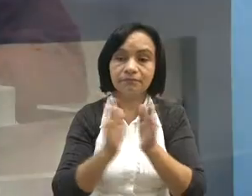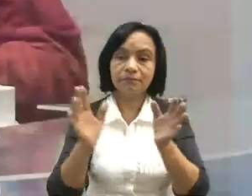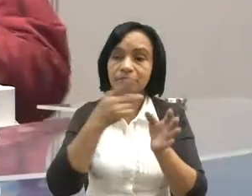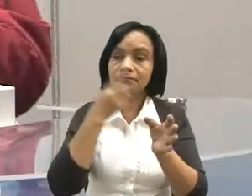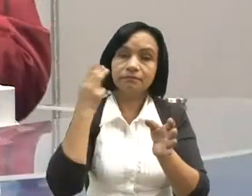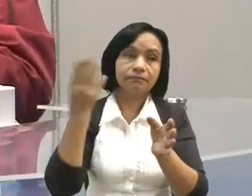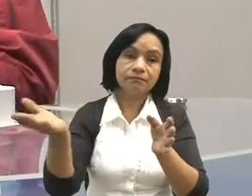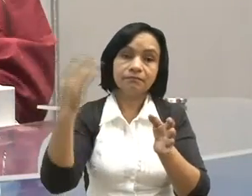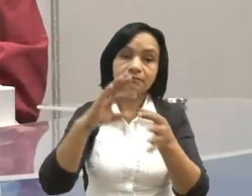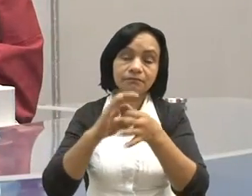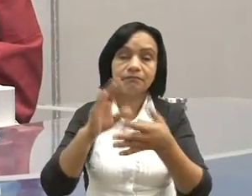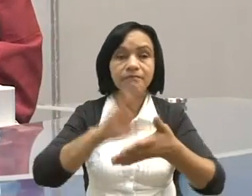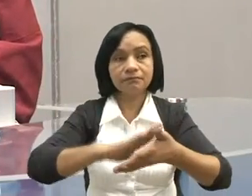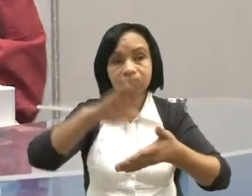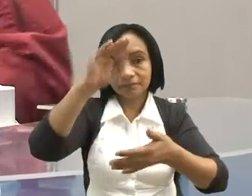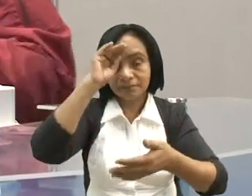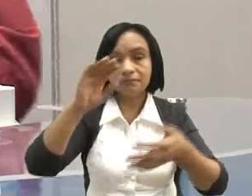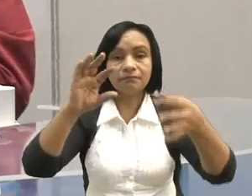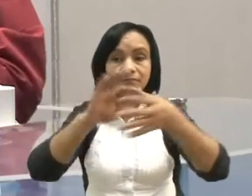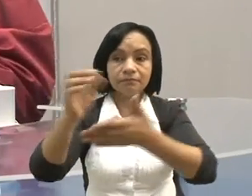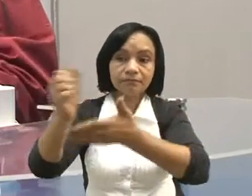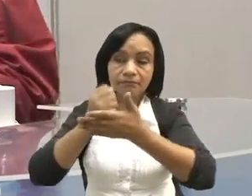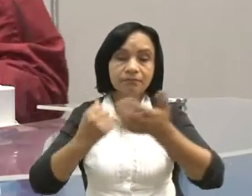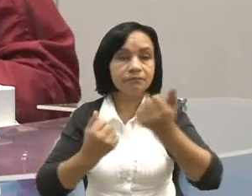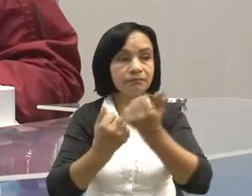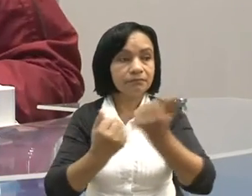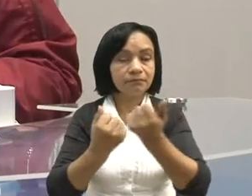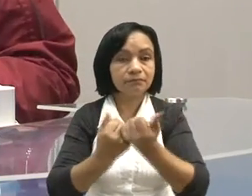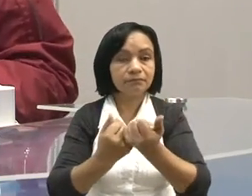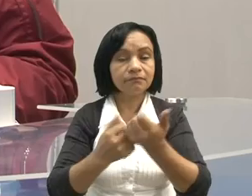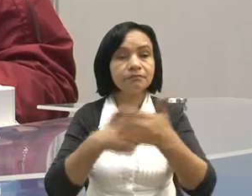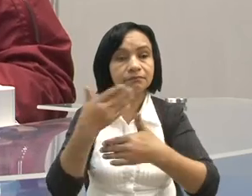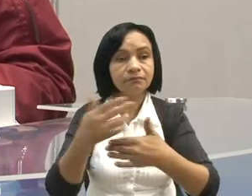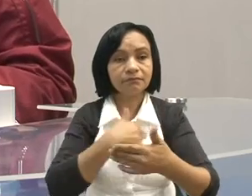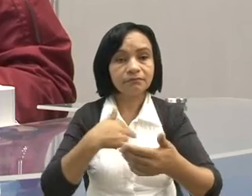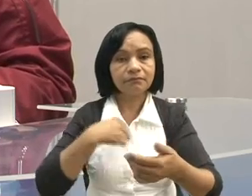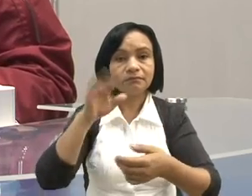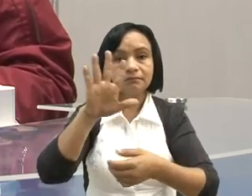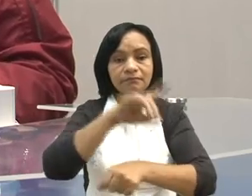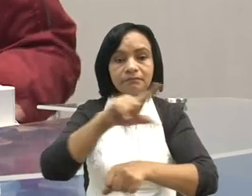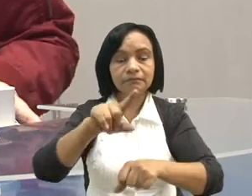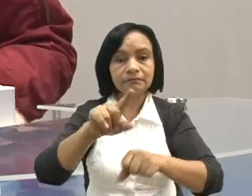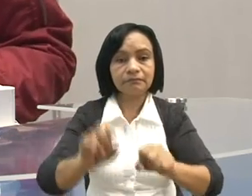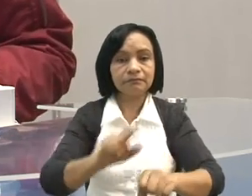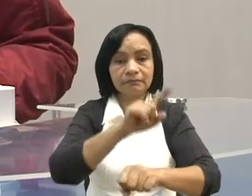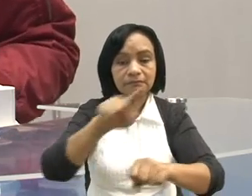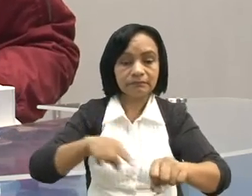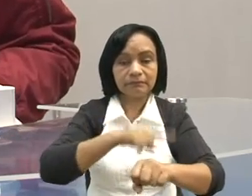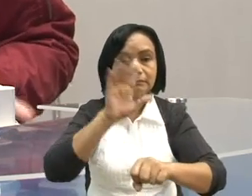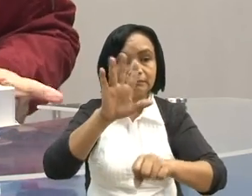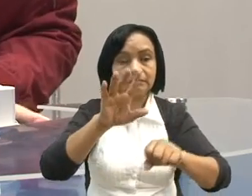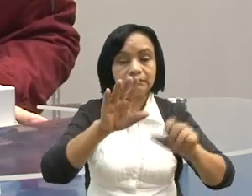madres de familia a los procesos de aprendizaje, que nos apoyen. Porque al final vos lo tenés al muchacho 5 horas en la escuela. El resto del tiempo está